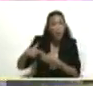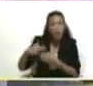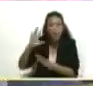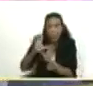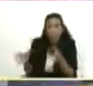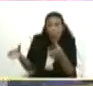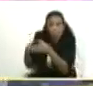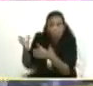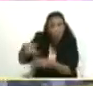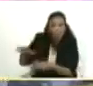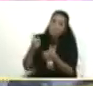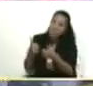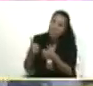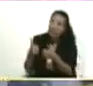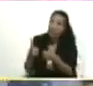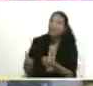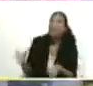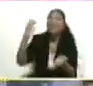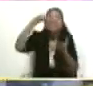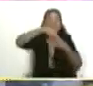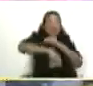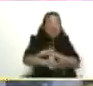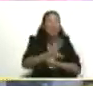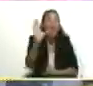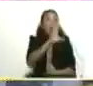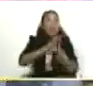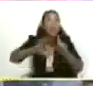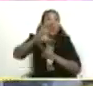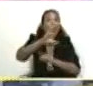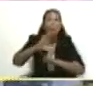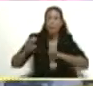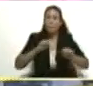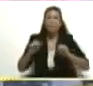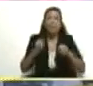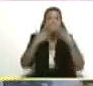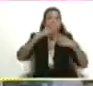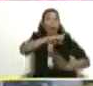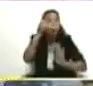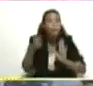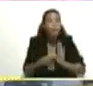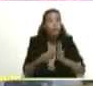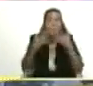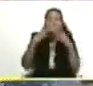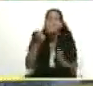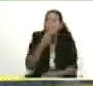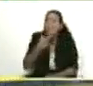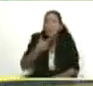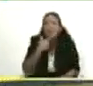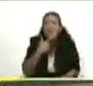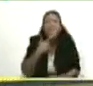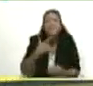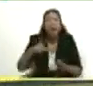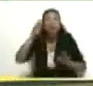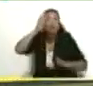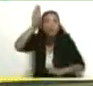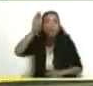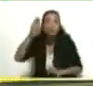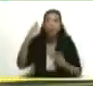diamante que tiene Venezuela está en su cultura, en los ritmos. Venezuela tiene los ritmos más complejos, más bonitos, con más